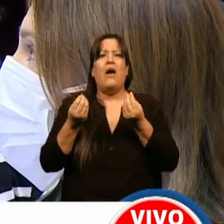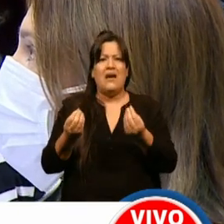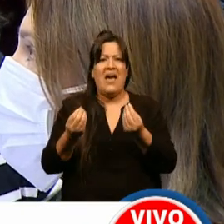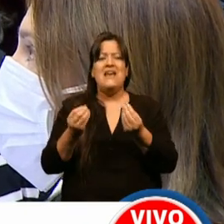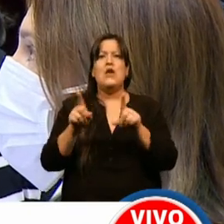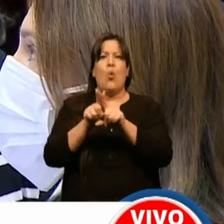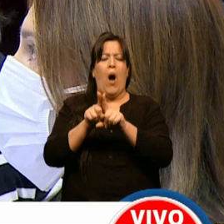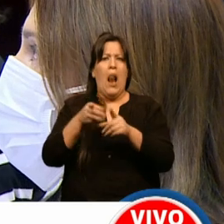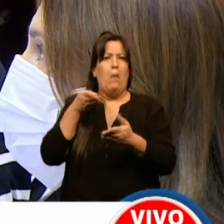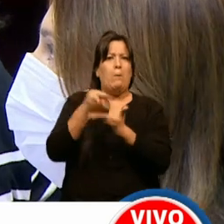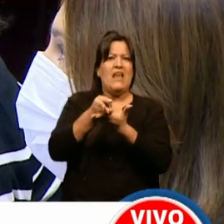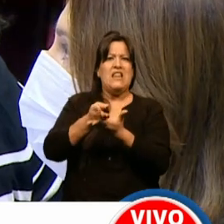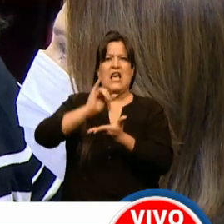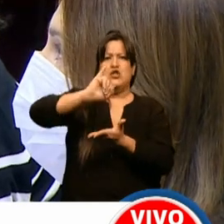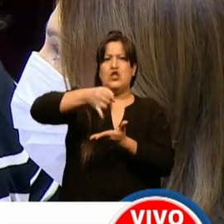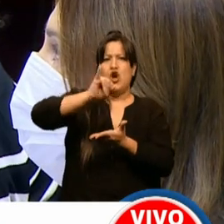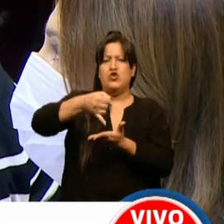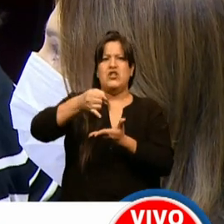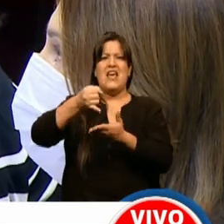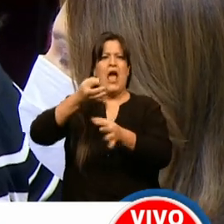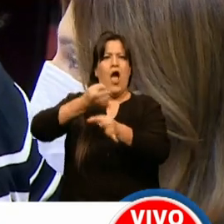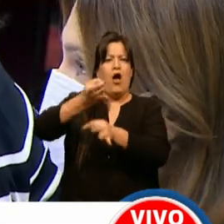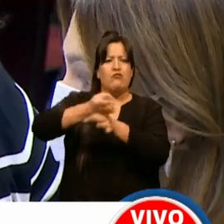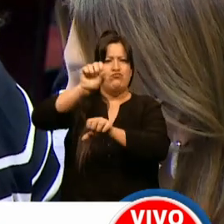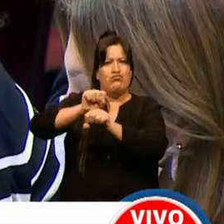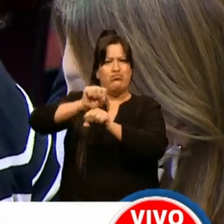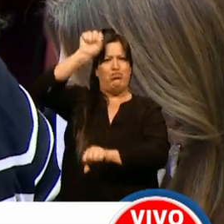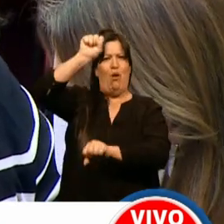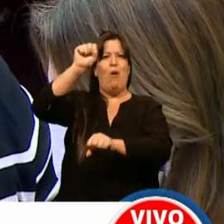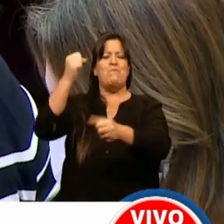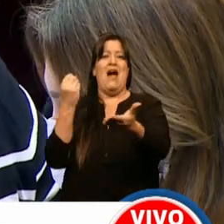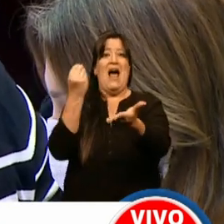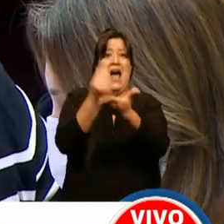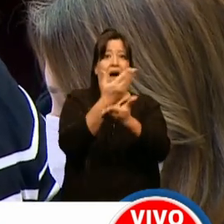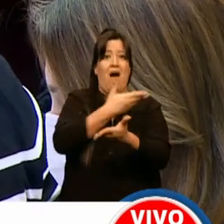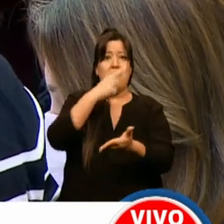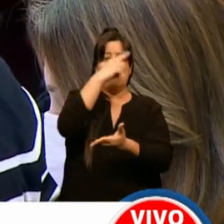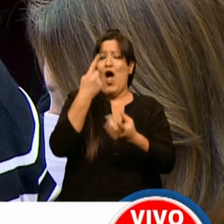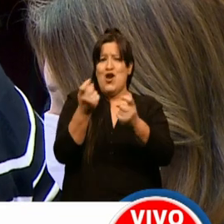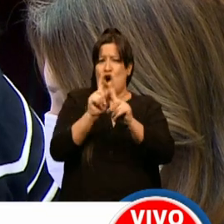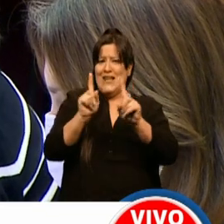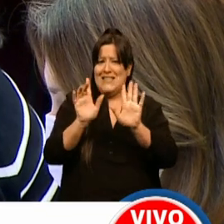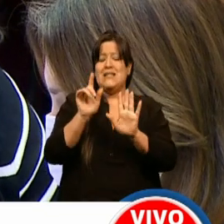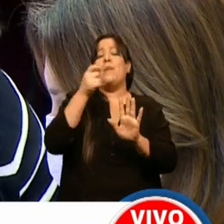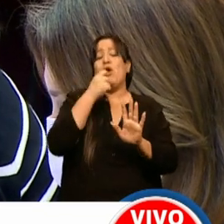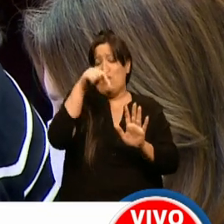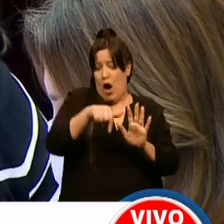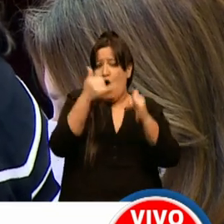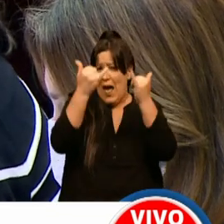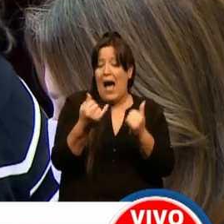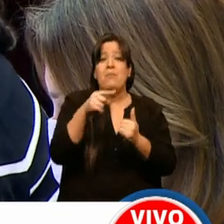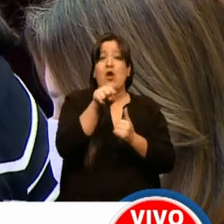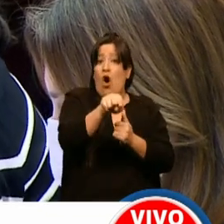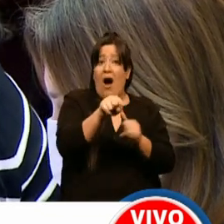exigencia de tener la terminalidad educativa para acceder a un cargo en el estado nacional como actualmente existe